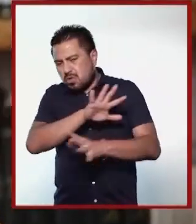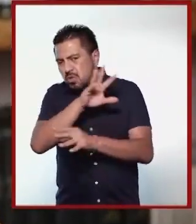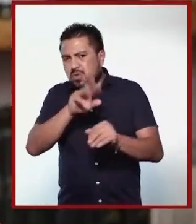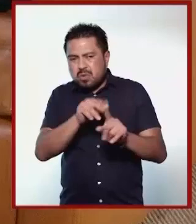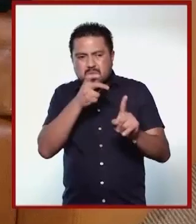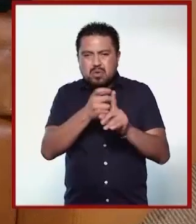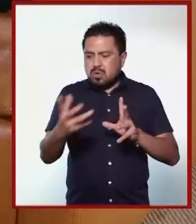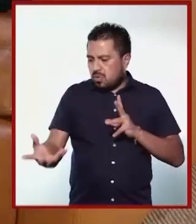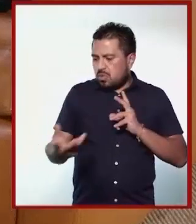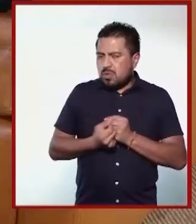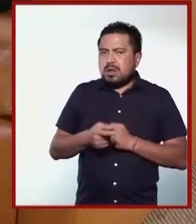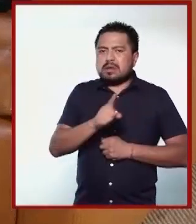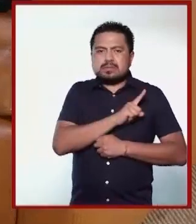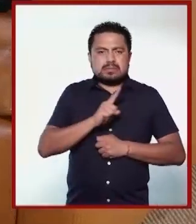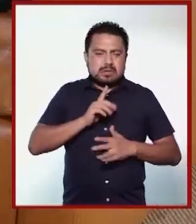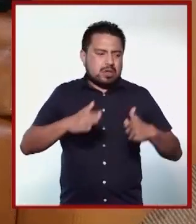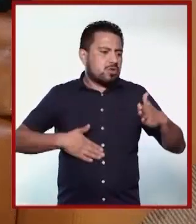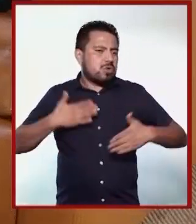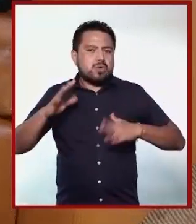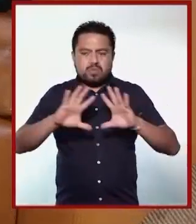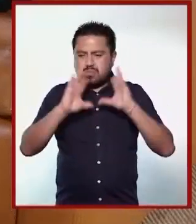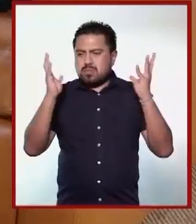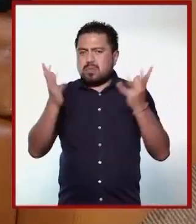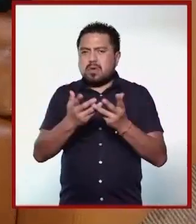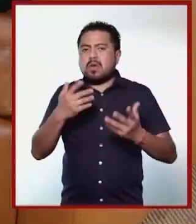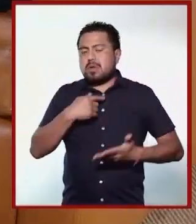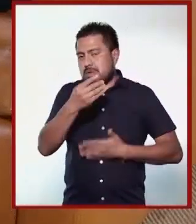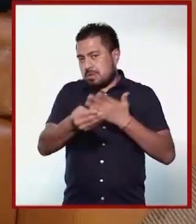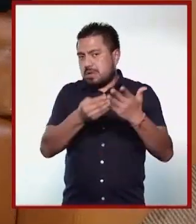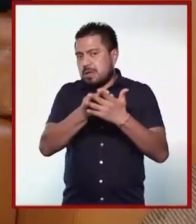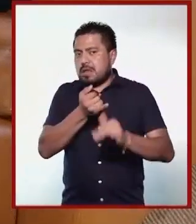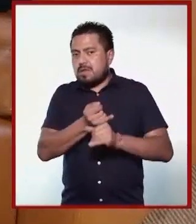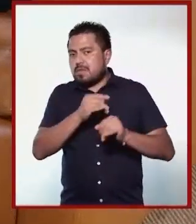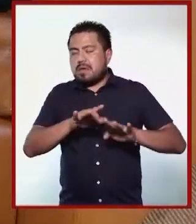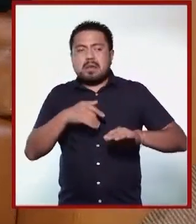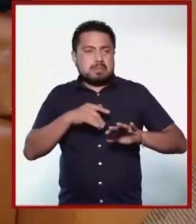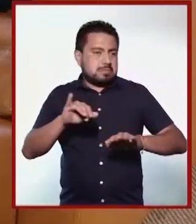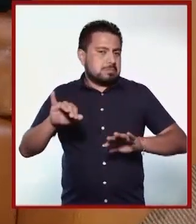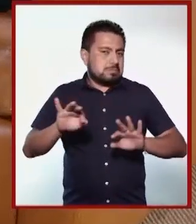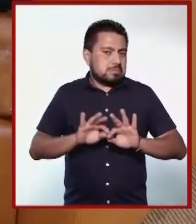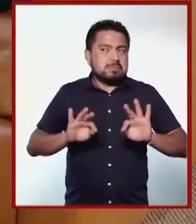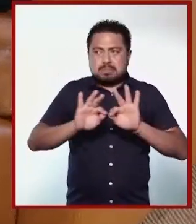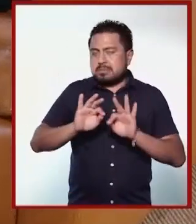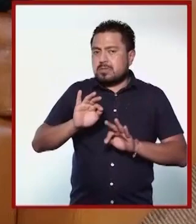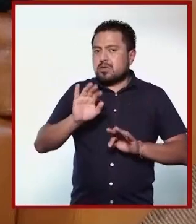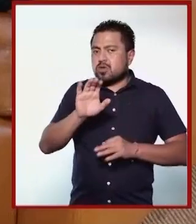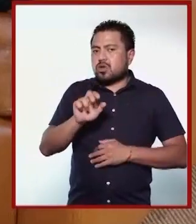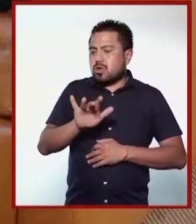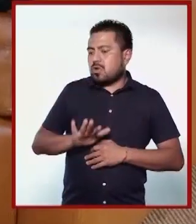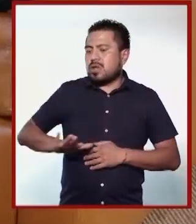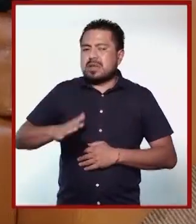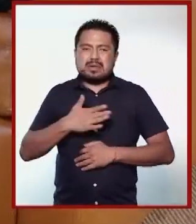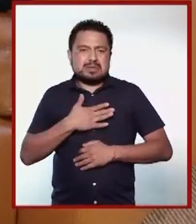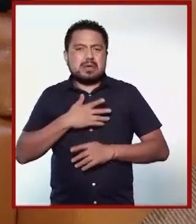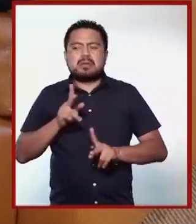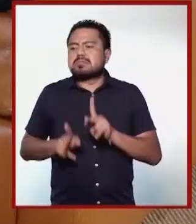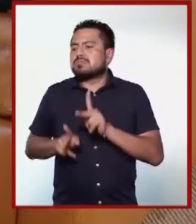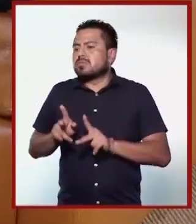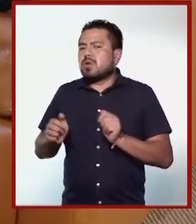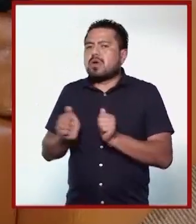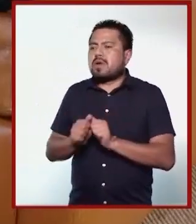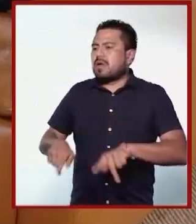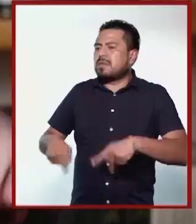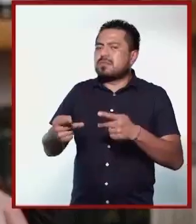con nosotros, tenemos que disfrutar el mundo. Y doy un dato que a mí me parece muy importante. El otro día en mi colonia, platicando con los